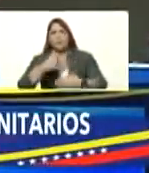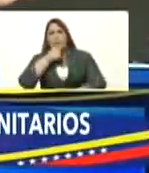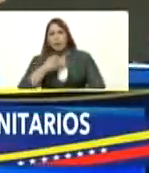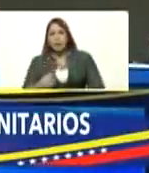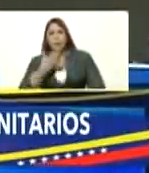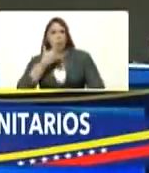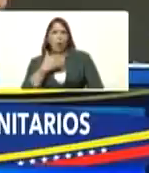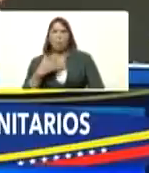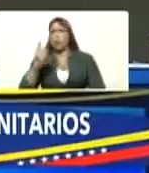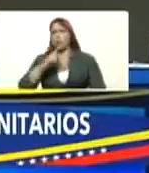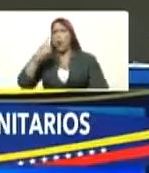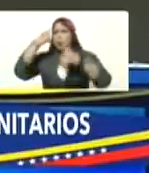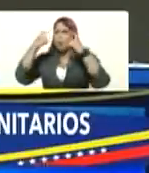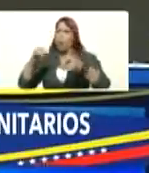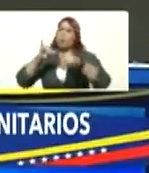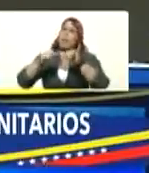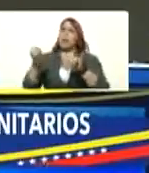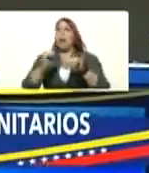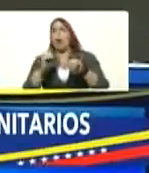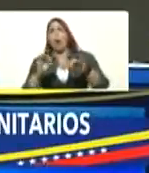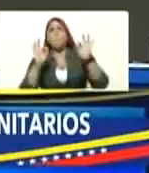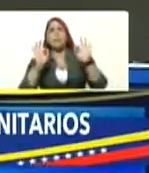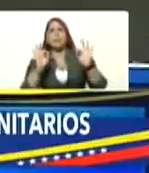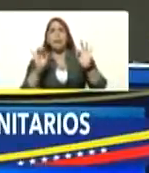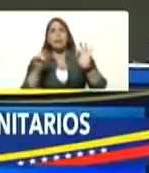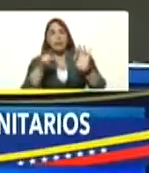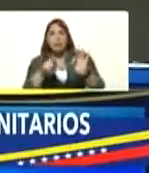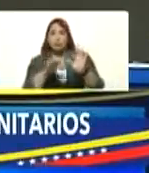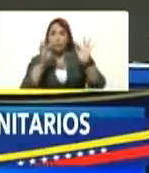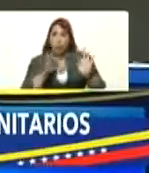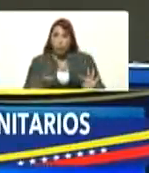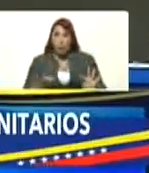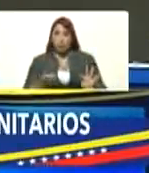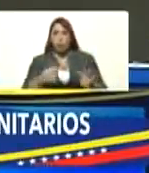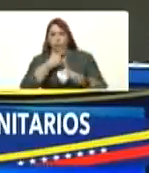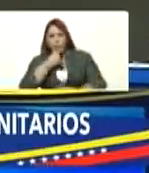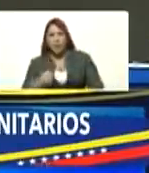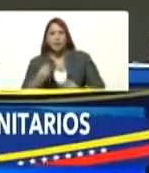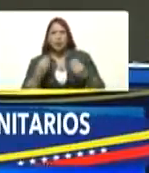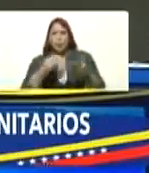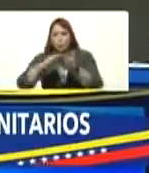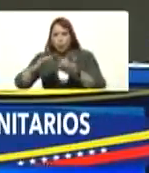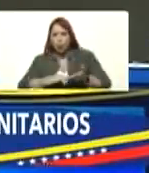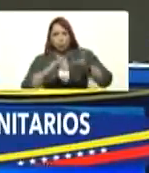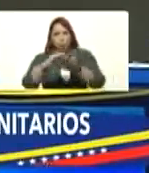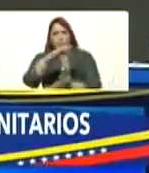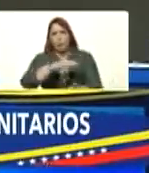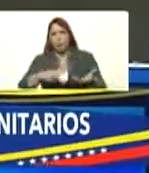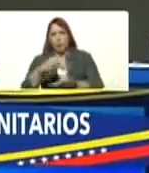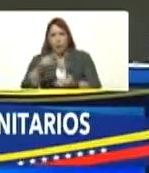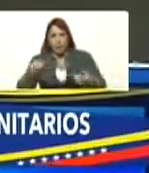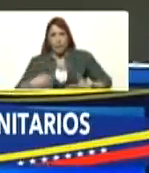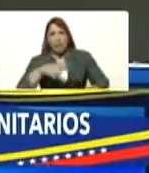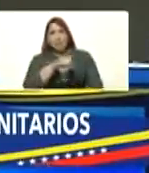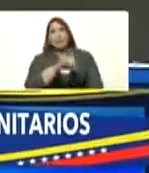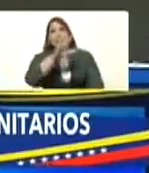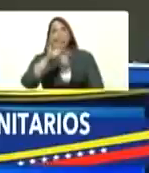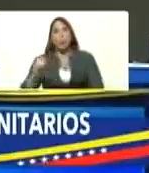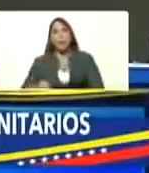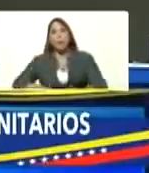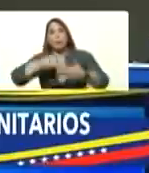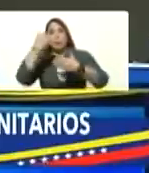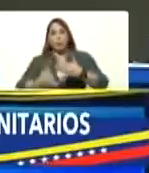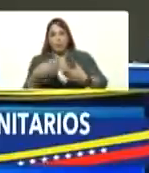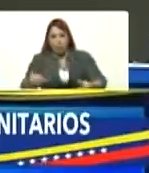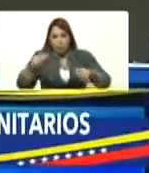ser ingenieros ni especialistas, sino que bajo formato sencillo ellos te dicen cómo solucionar sus problemas. Y recibimos 150 proyectos. Eso